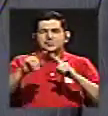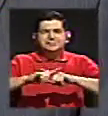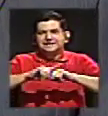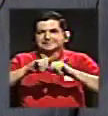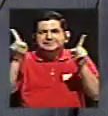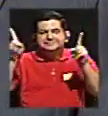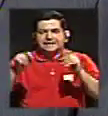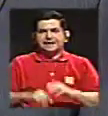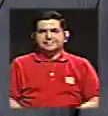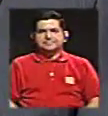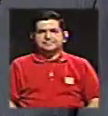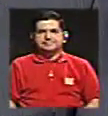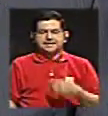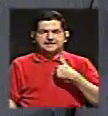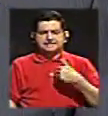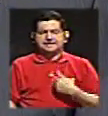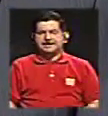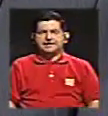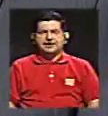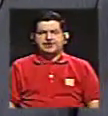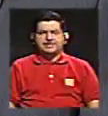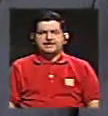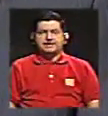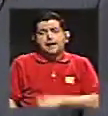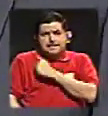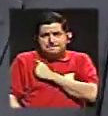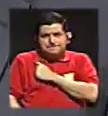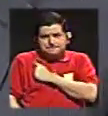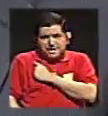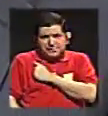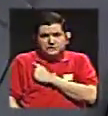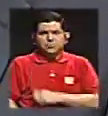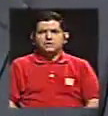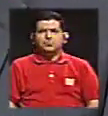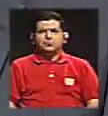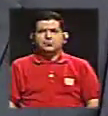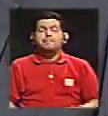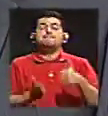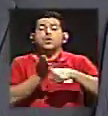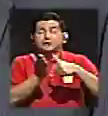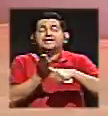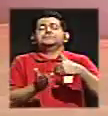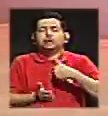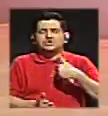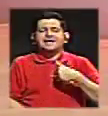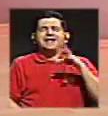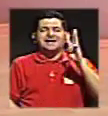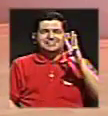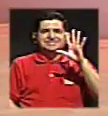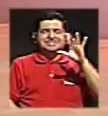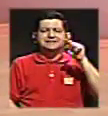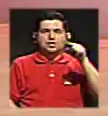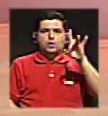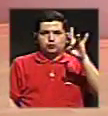eh de del abstencionismo Más perdón eh una votación del 65.8 que